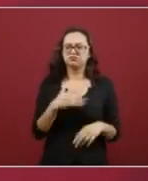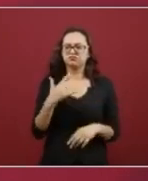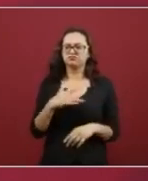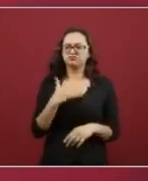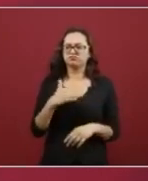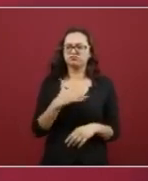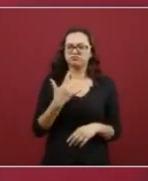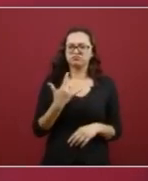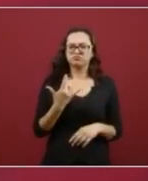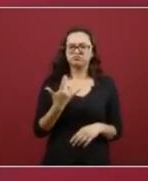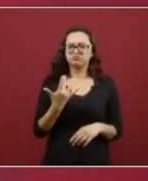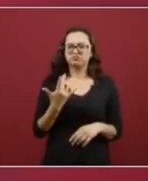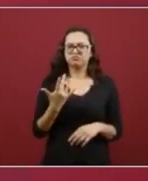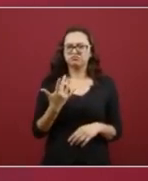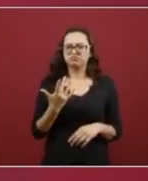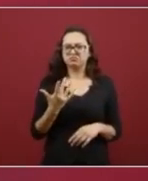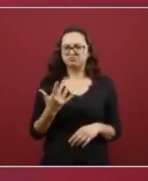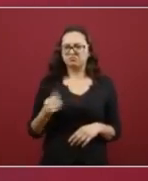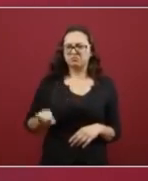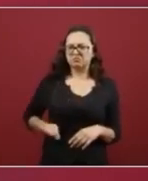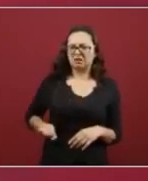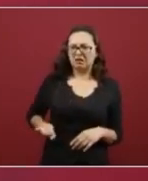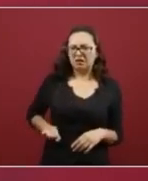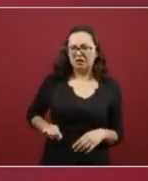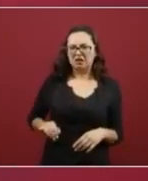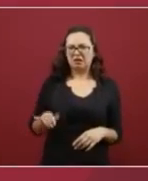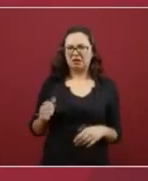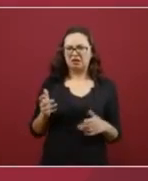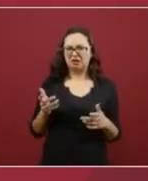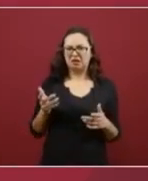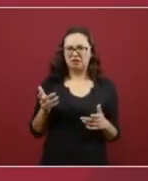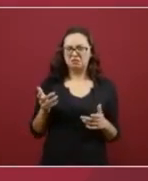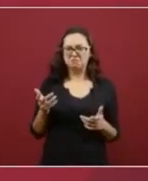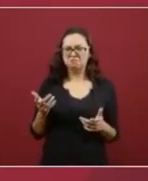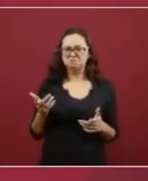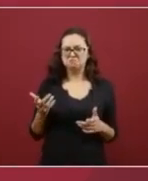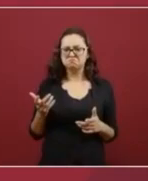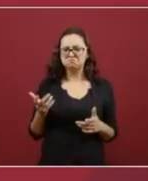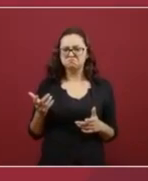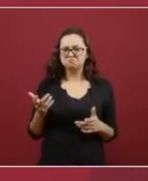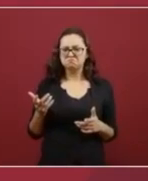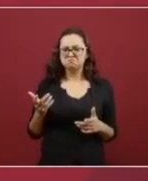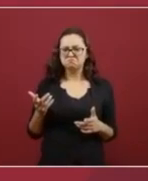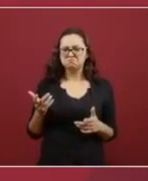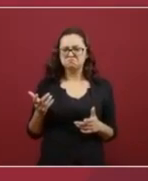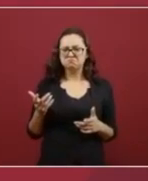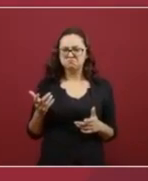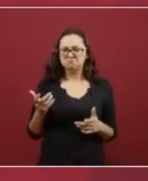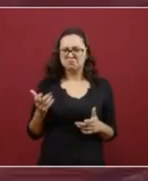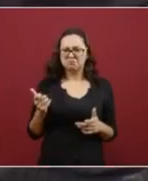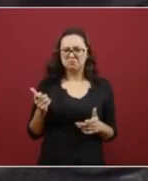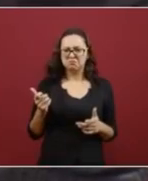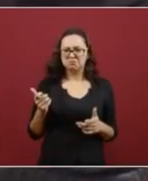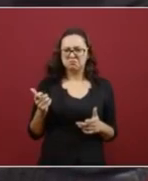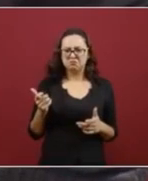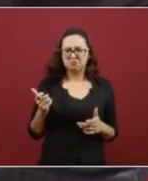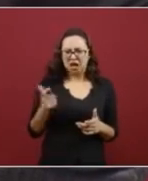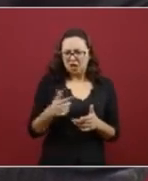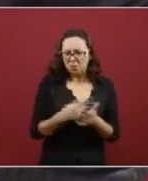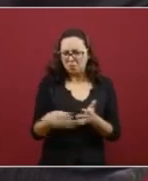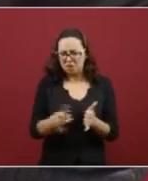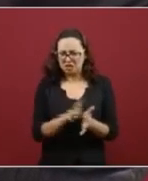que no los mueve el interés de manejar las